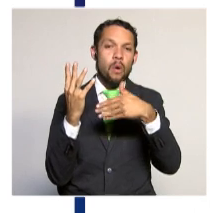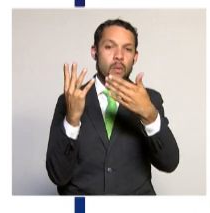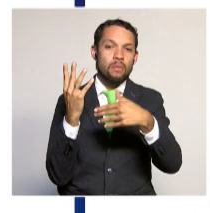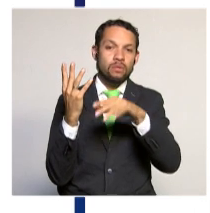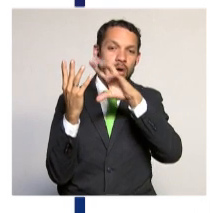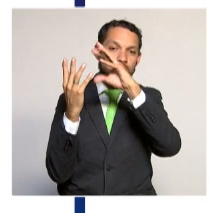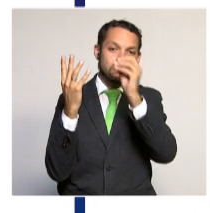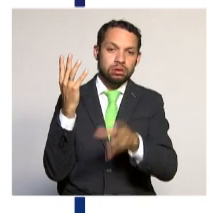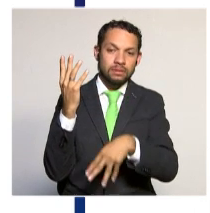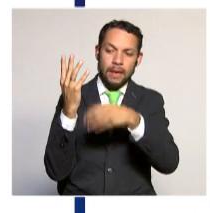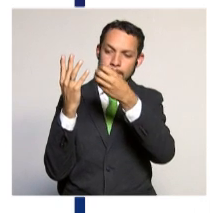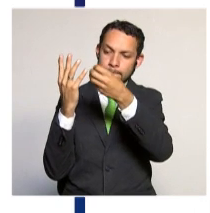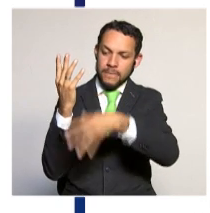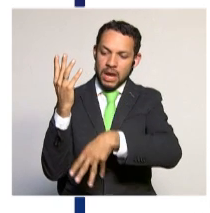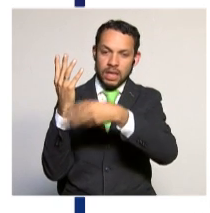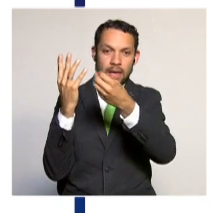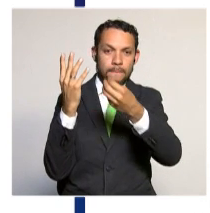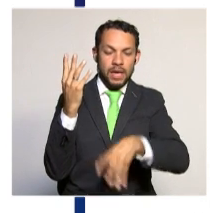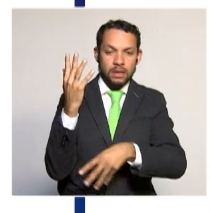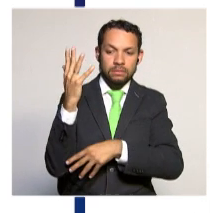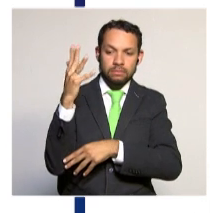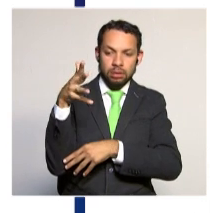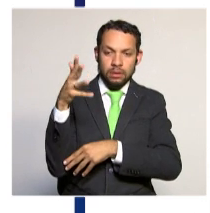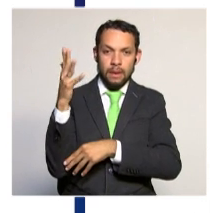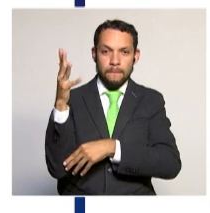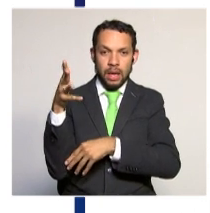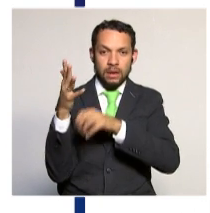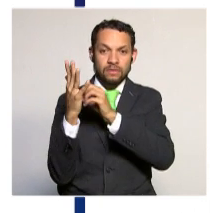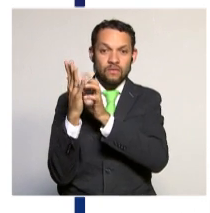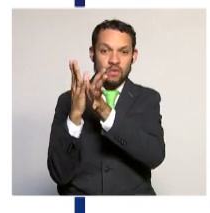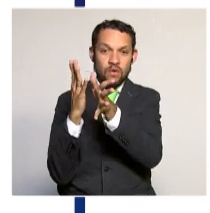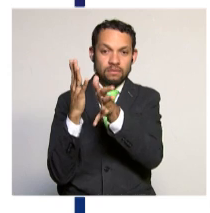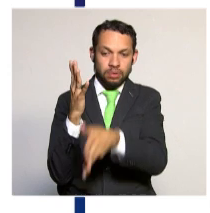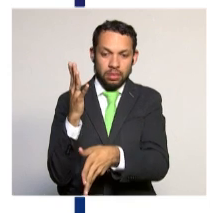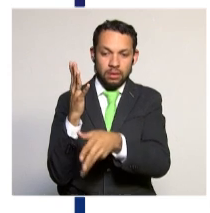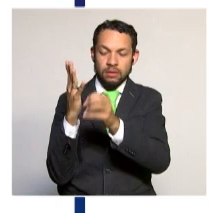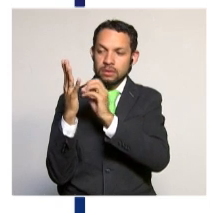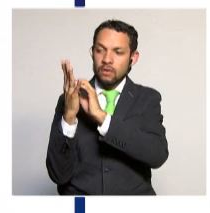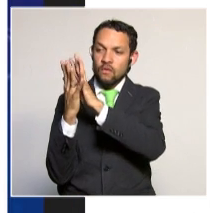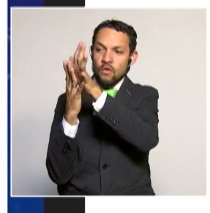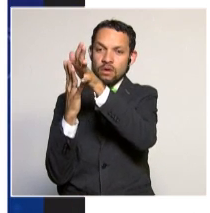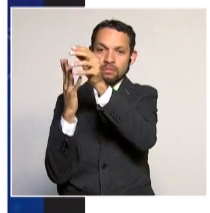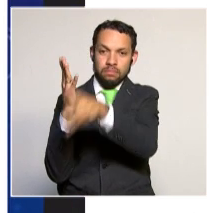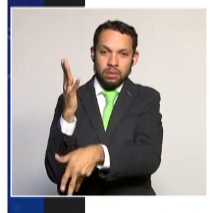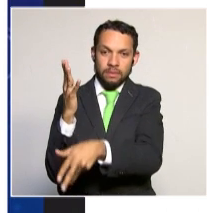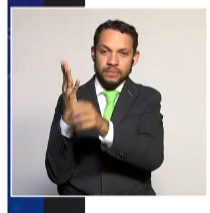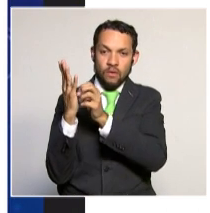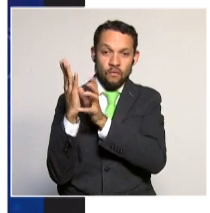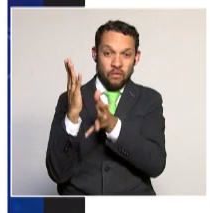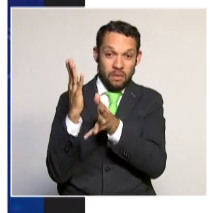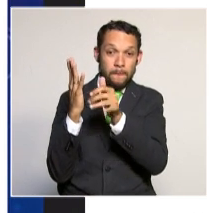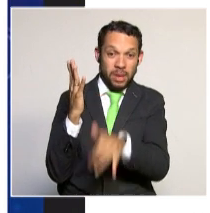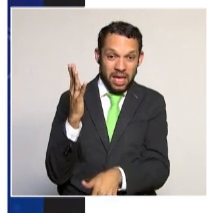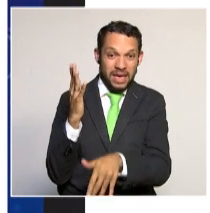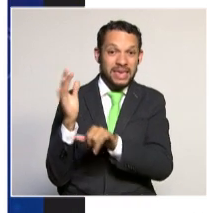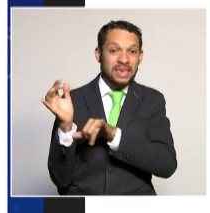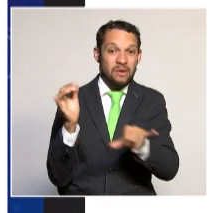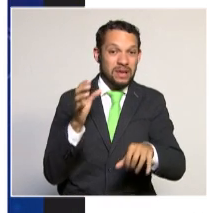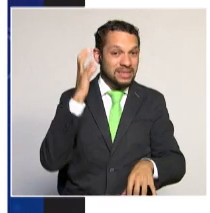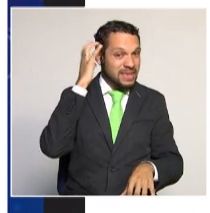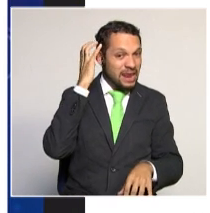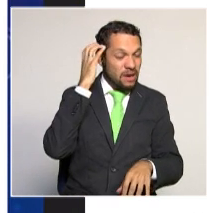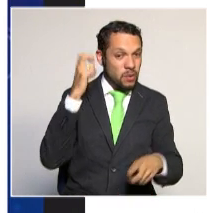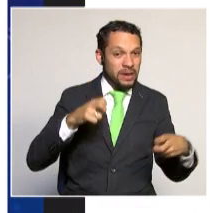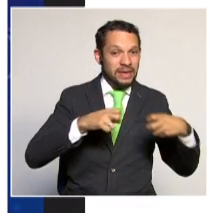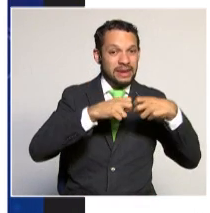arborización. Esas arborizaciones se llaman dendritas. Mediante esa arborización que se simula en esta analogía, las neuronas